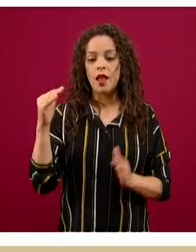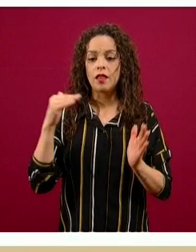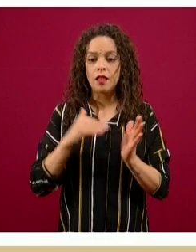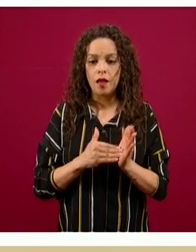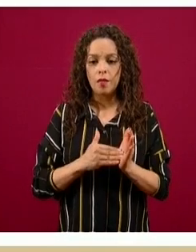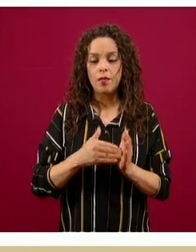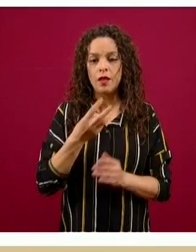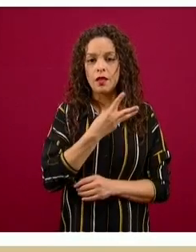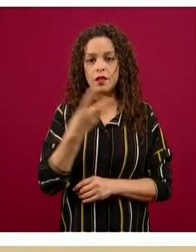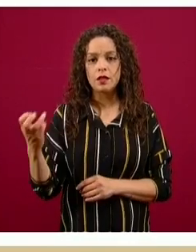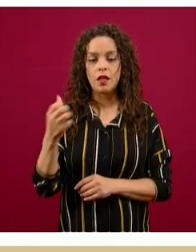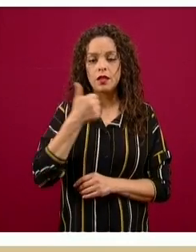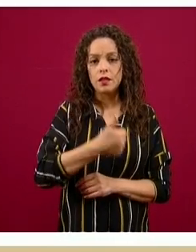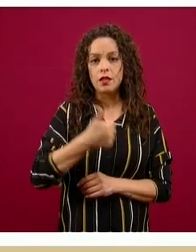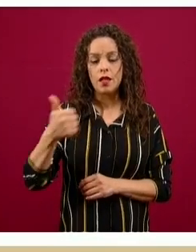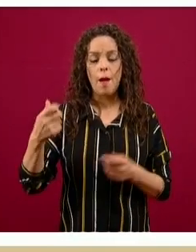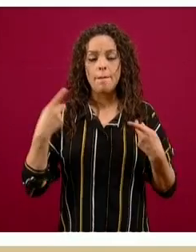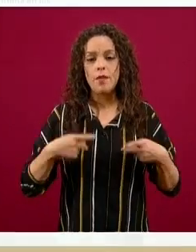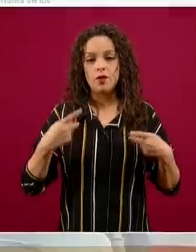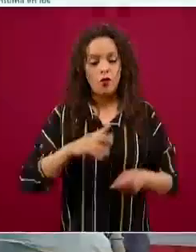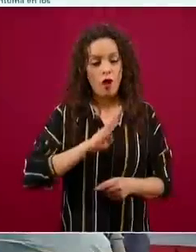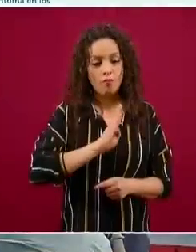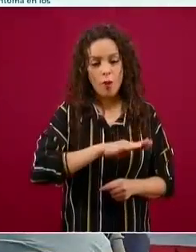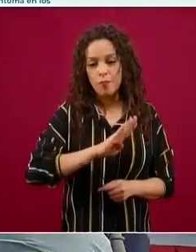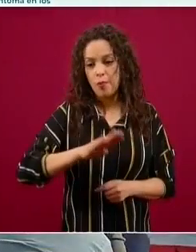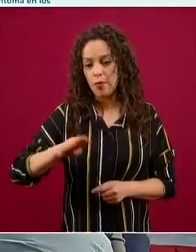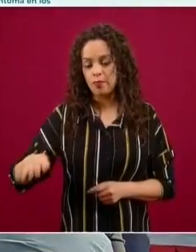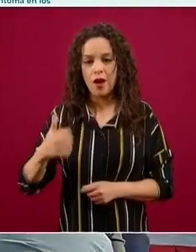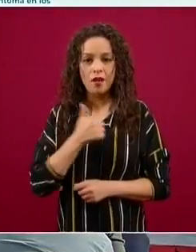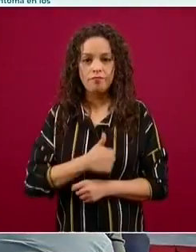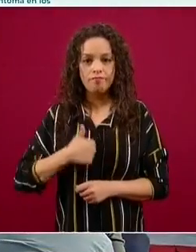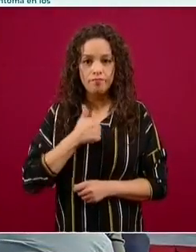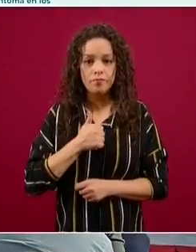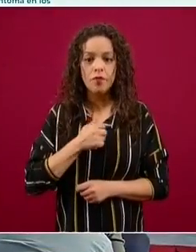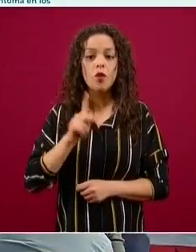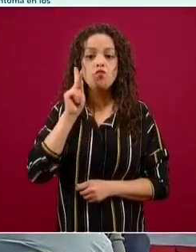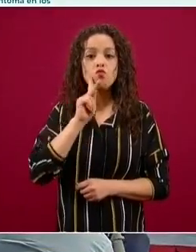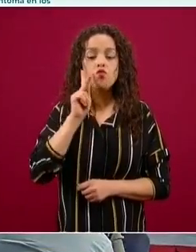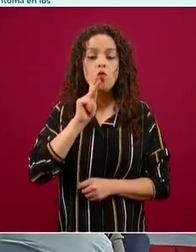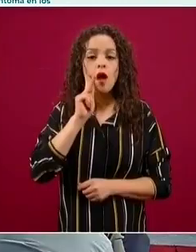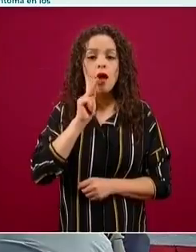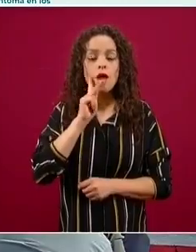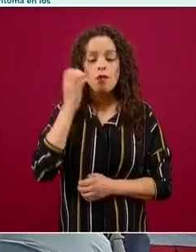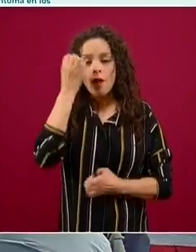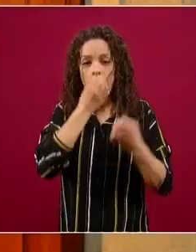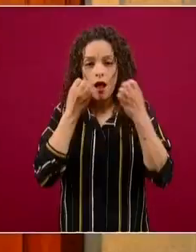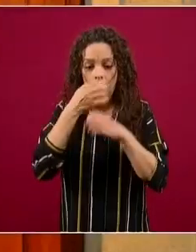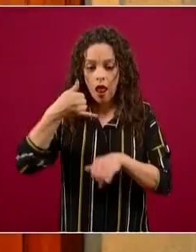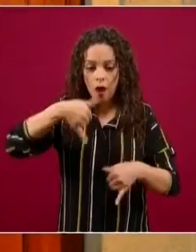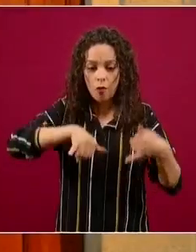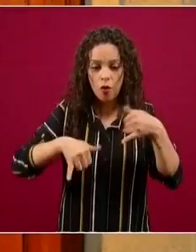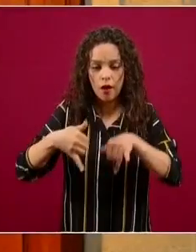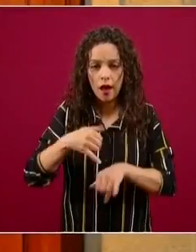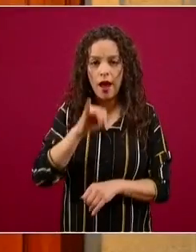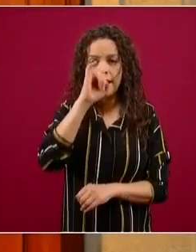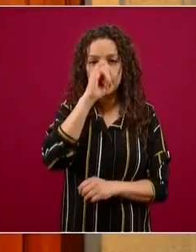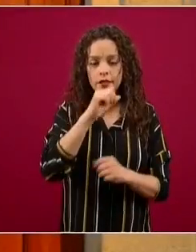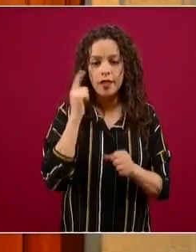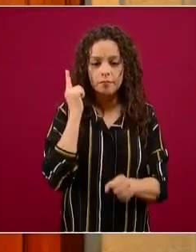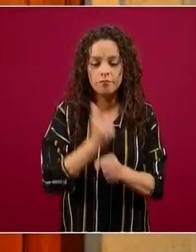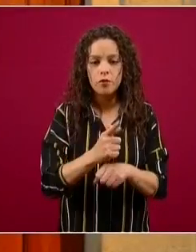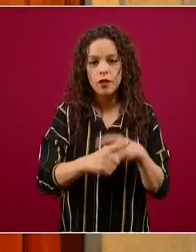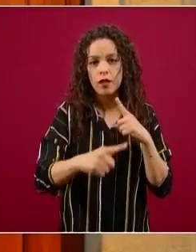30.366 son las personas que fallecieron y que su prueba de laboratorio dio positiva a el virus